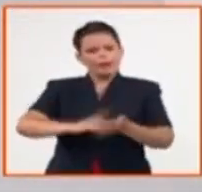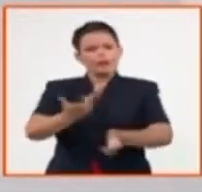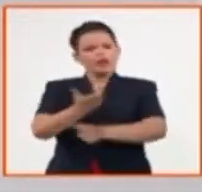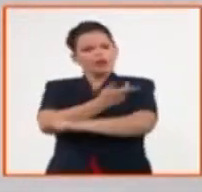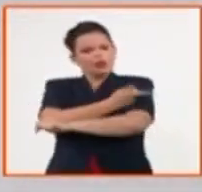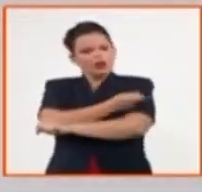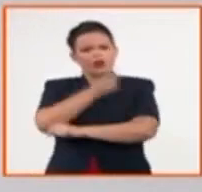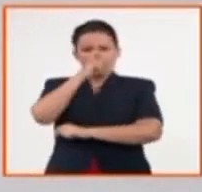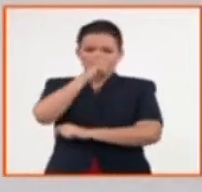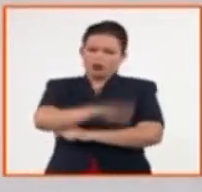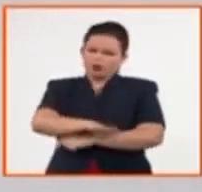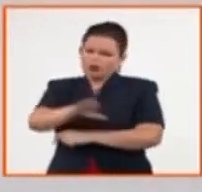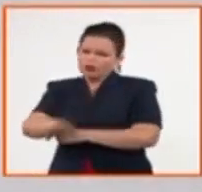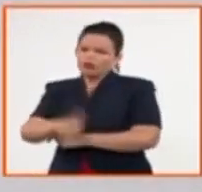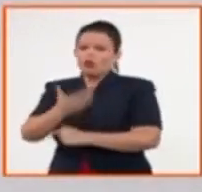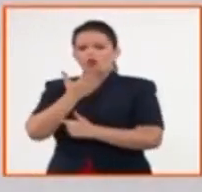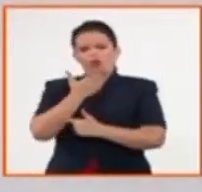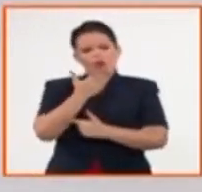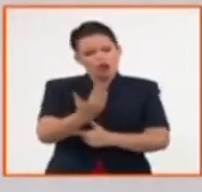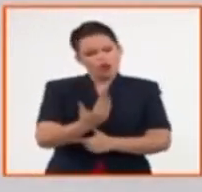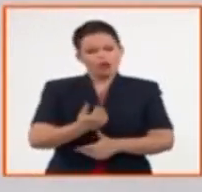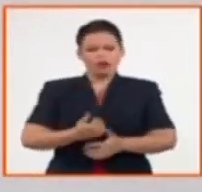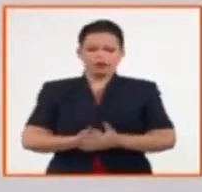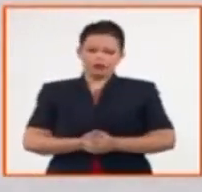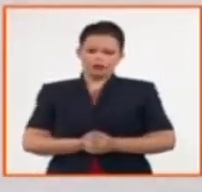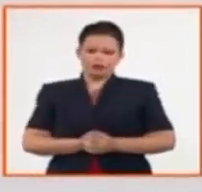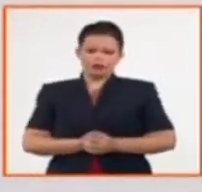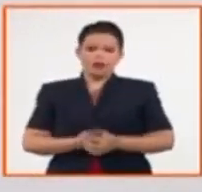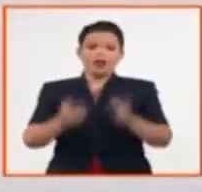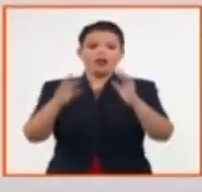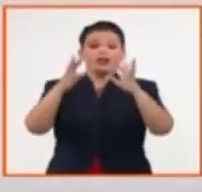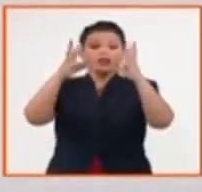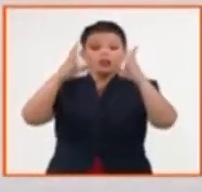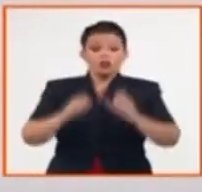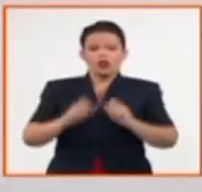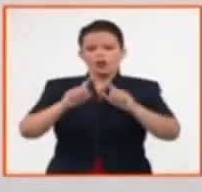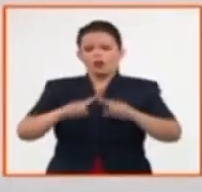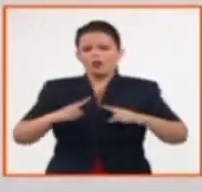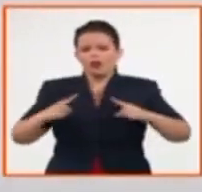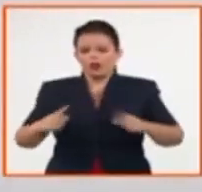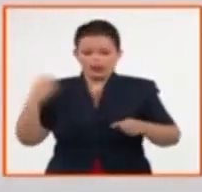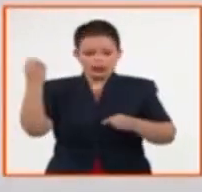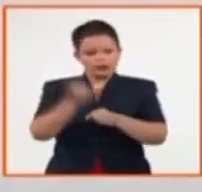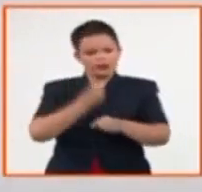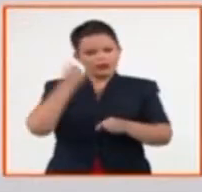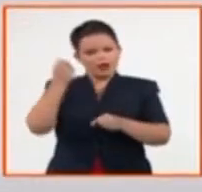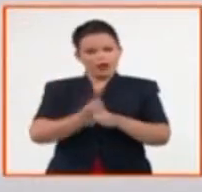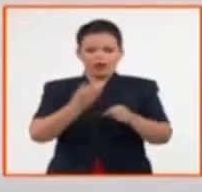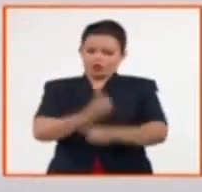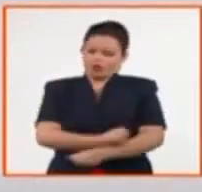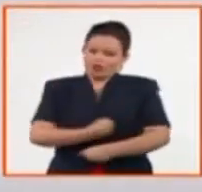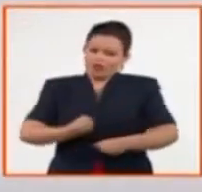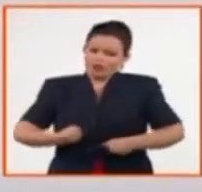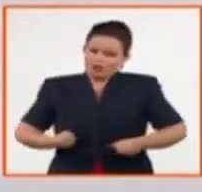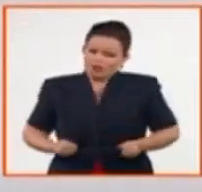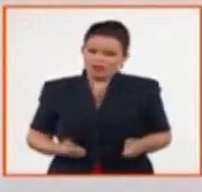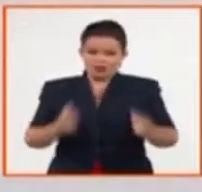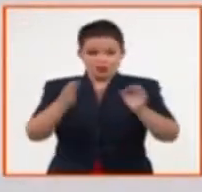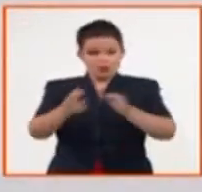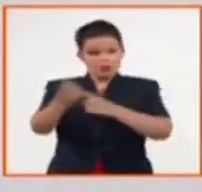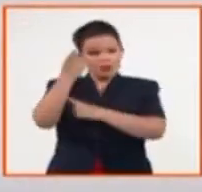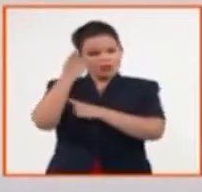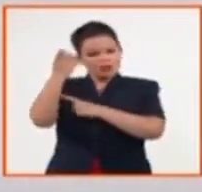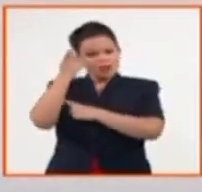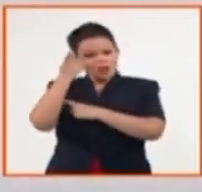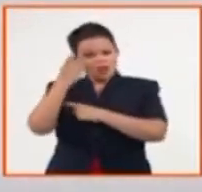orgullo de tener una vacuna 100% cubana, resultado de tanto empeño de la obra de nuestro comandante en jefe y al mismo tiempo de alta calidad. Por tanto,